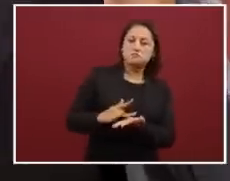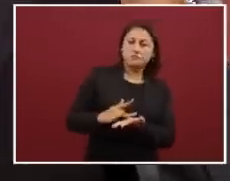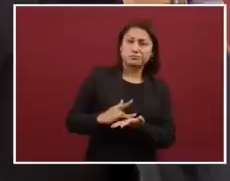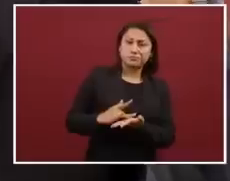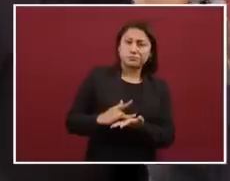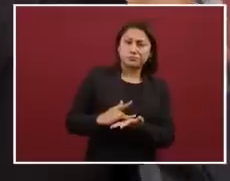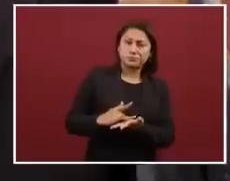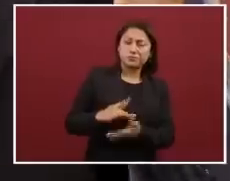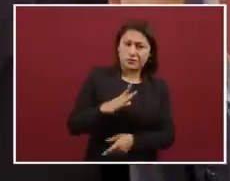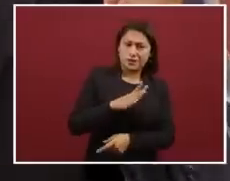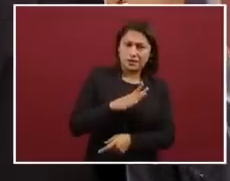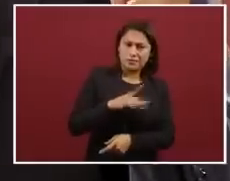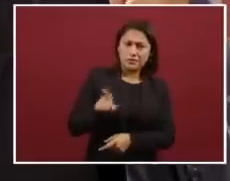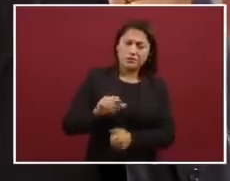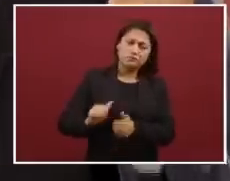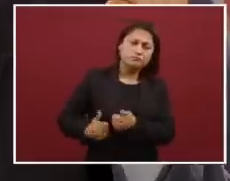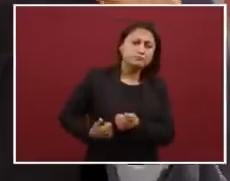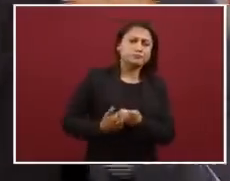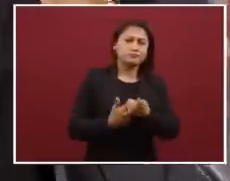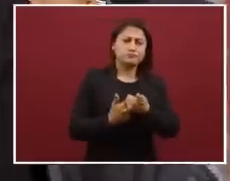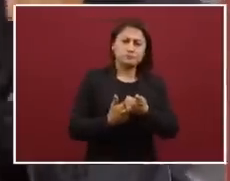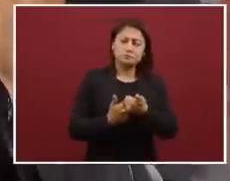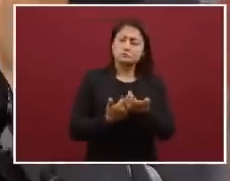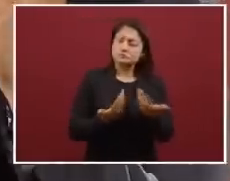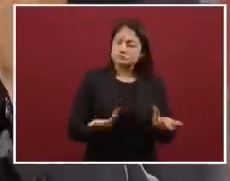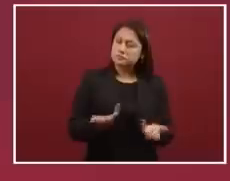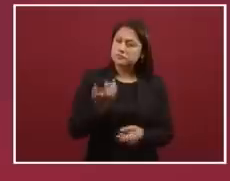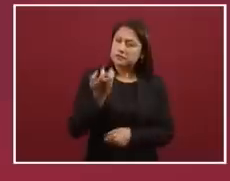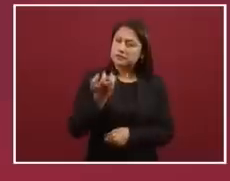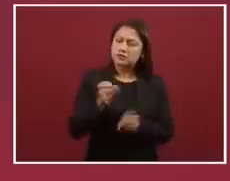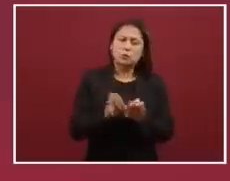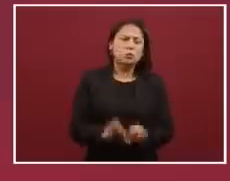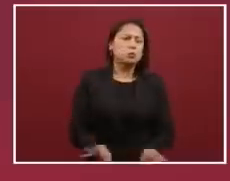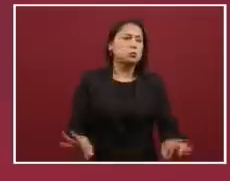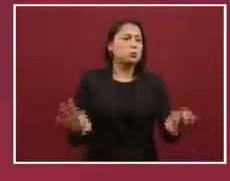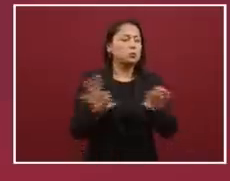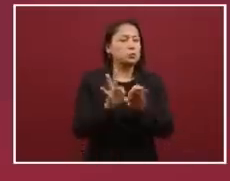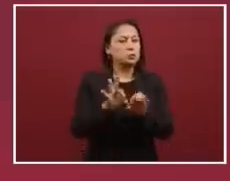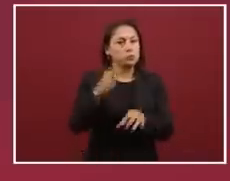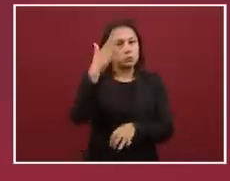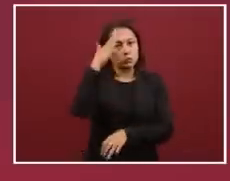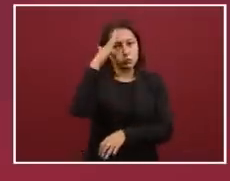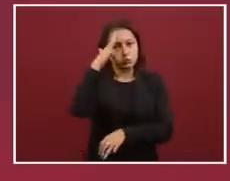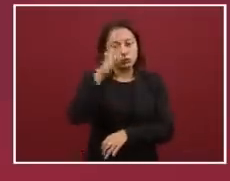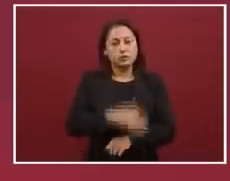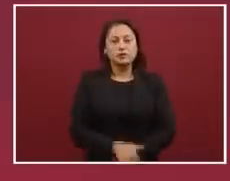Tenemos el respaldo de los mexicanos, eso es muy importante.